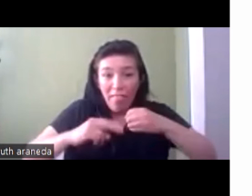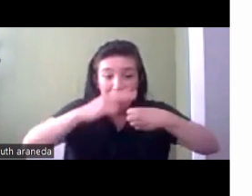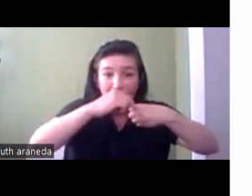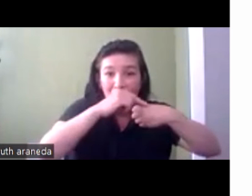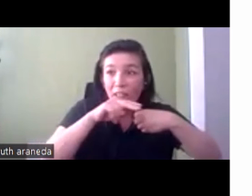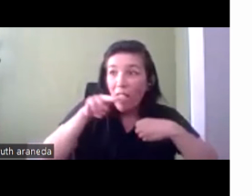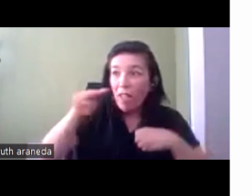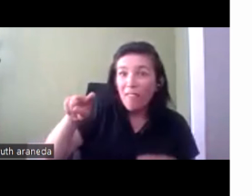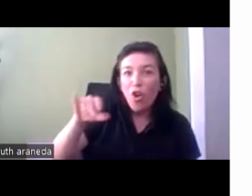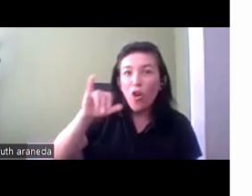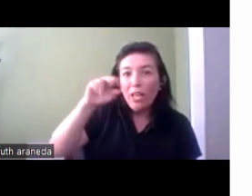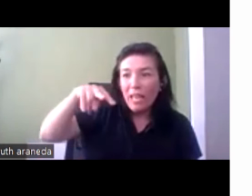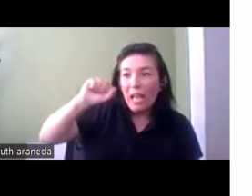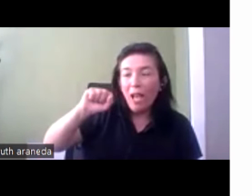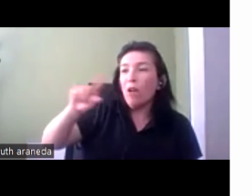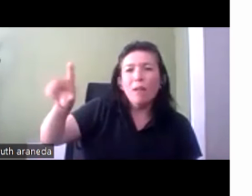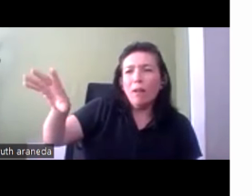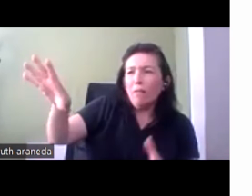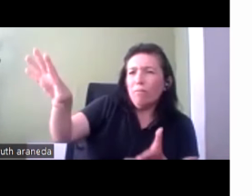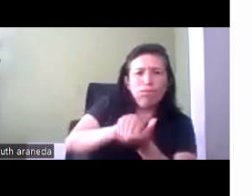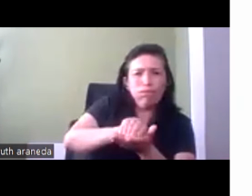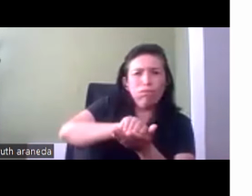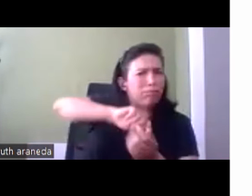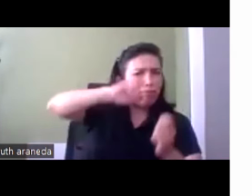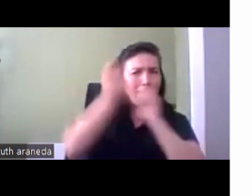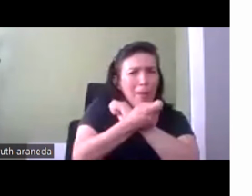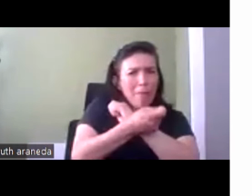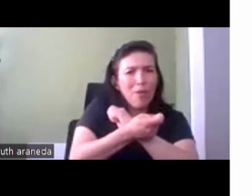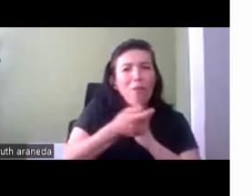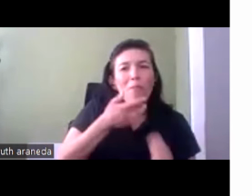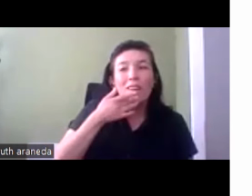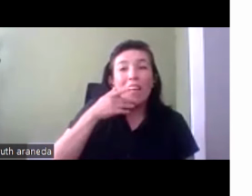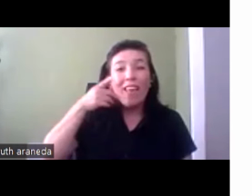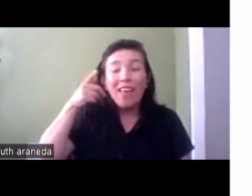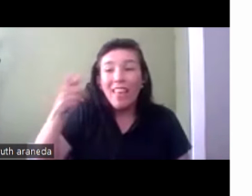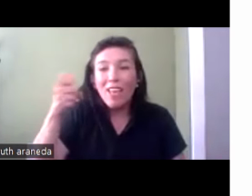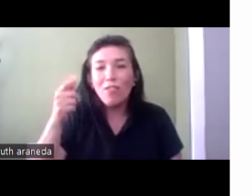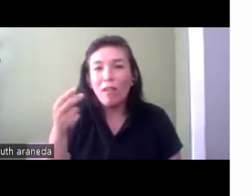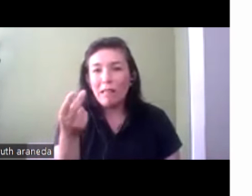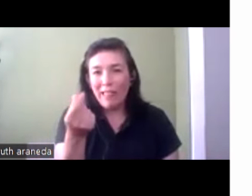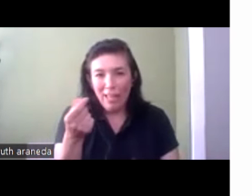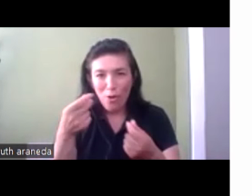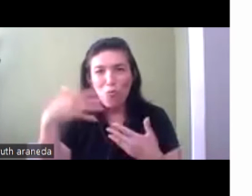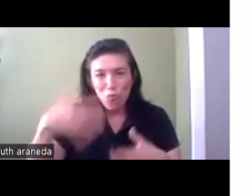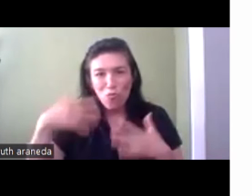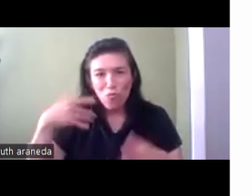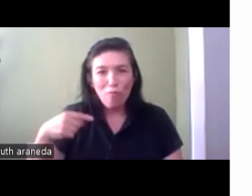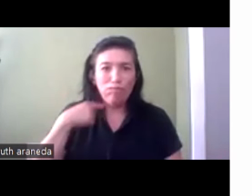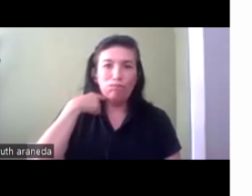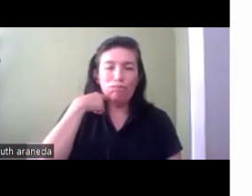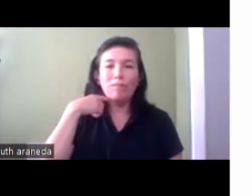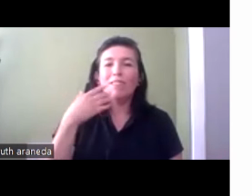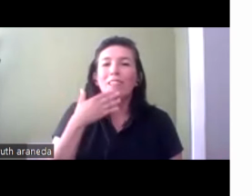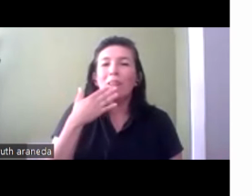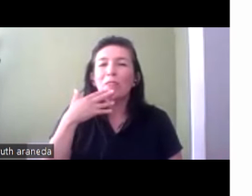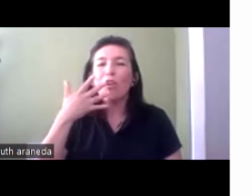imperio Inca, ¿ya? Esto motivado por la influencia económica e ideológica que generaron, y la integración de